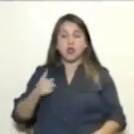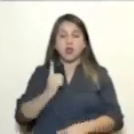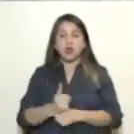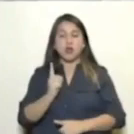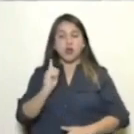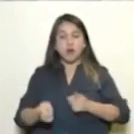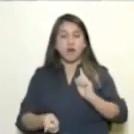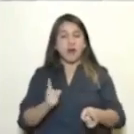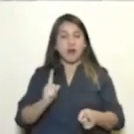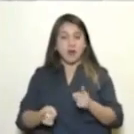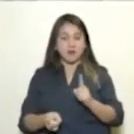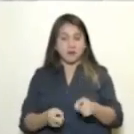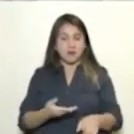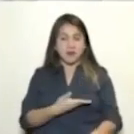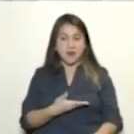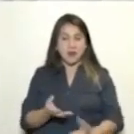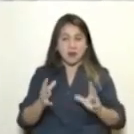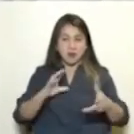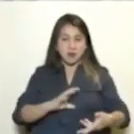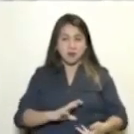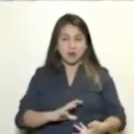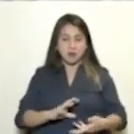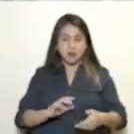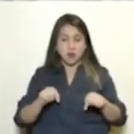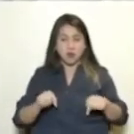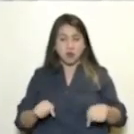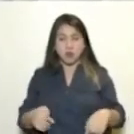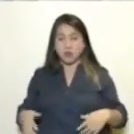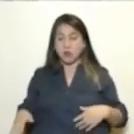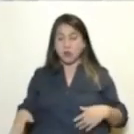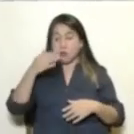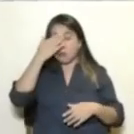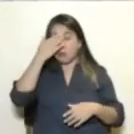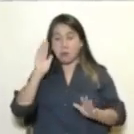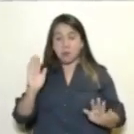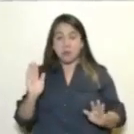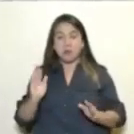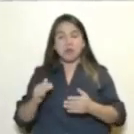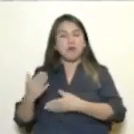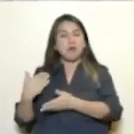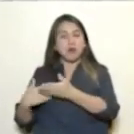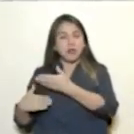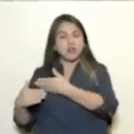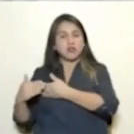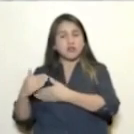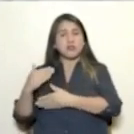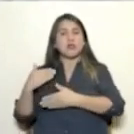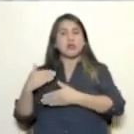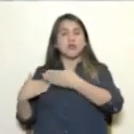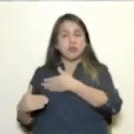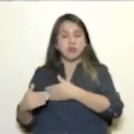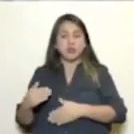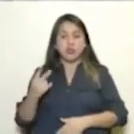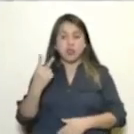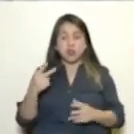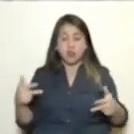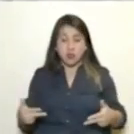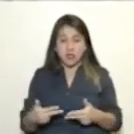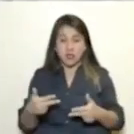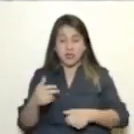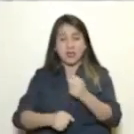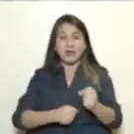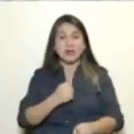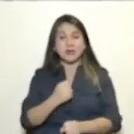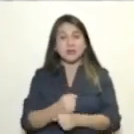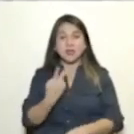mundo y hoy día vamos para atrás. Hay que pensar que el mundo, después de dos guerras en el siglo